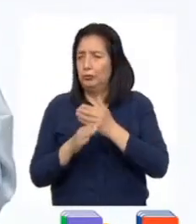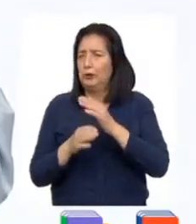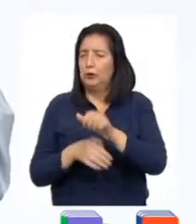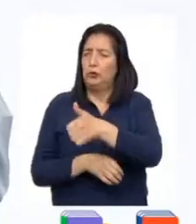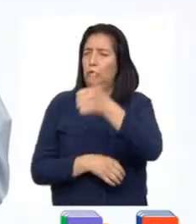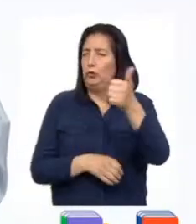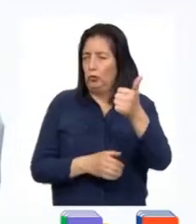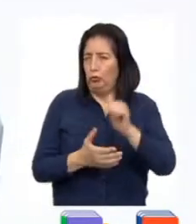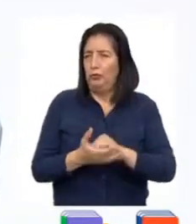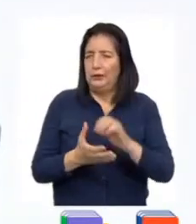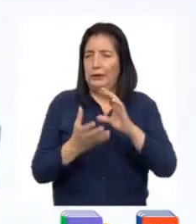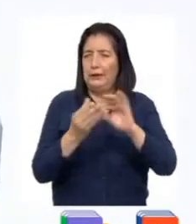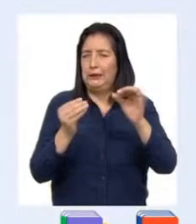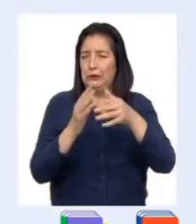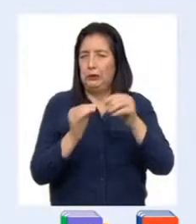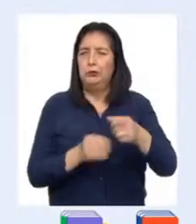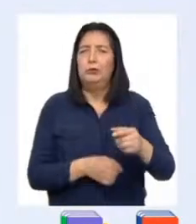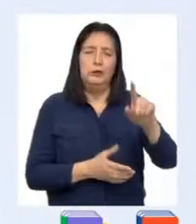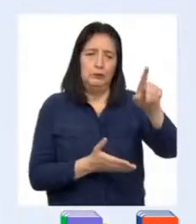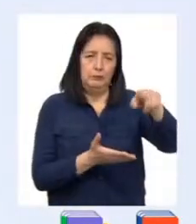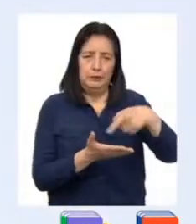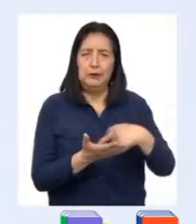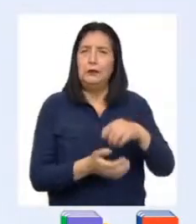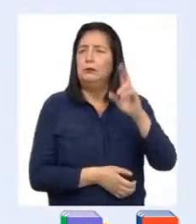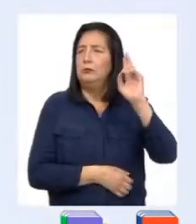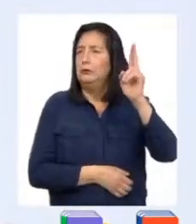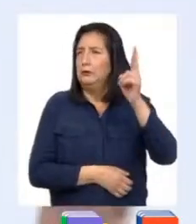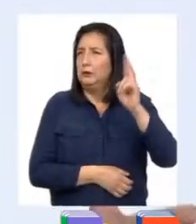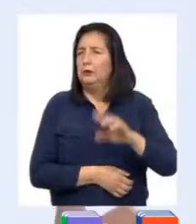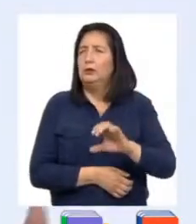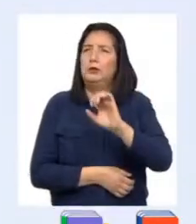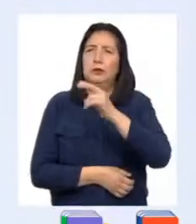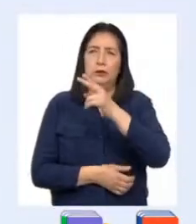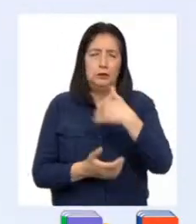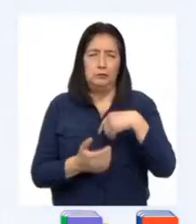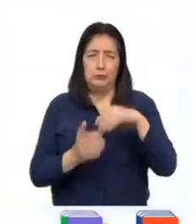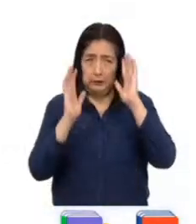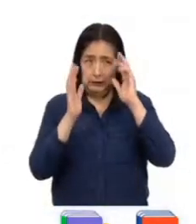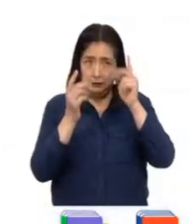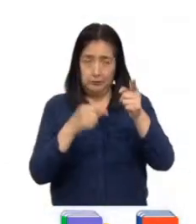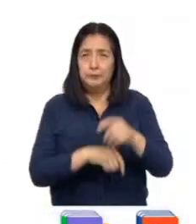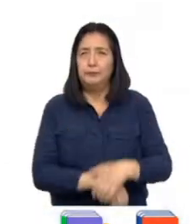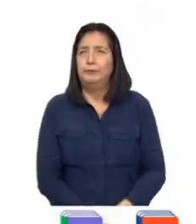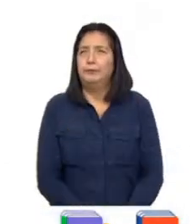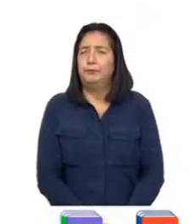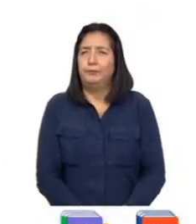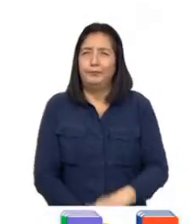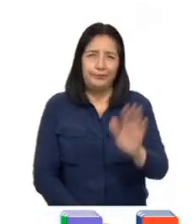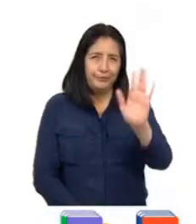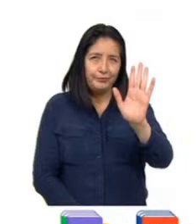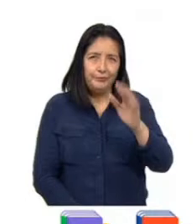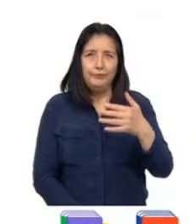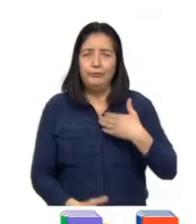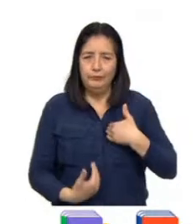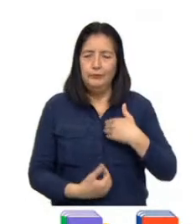caso enviado por mi colega, la docente Sheila. ¡Vamos a escucharlo! Hola, soy Sheila y tengo una